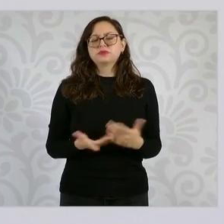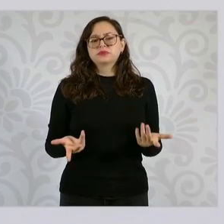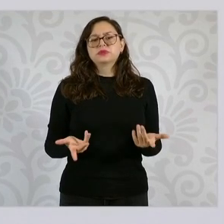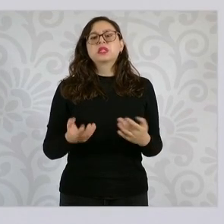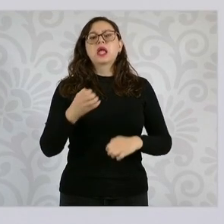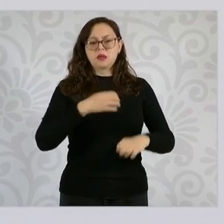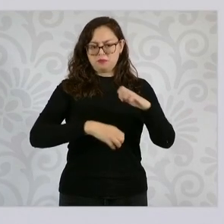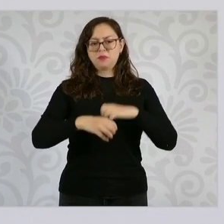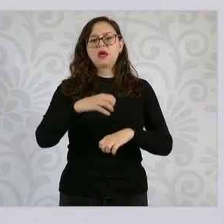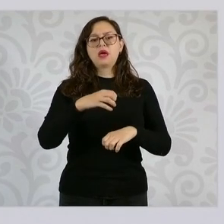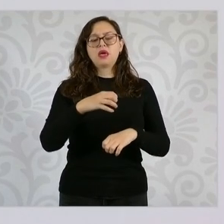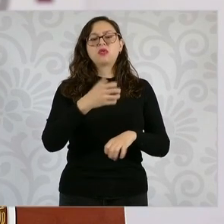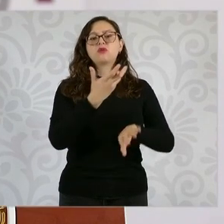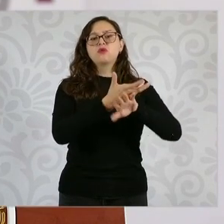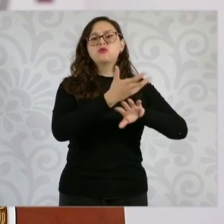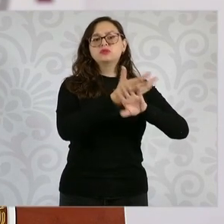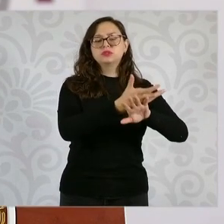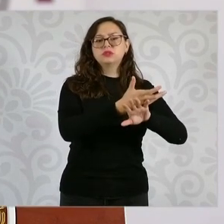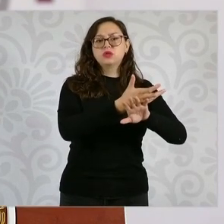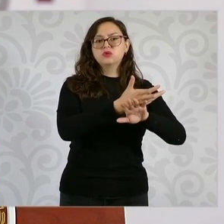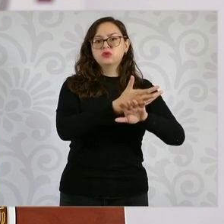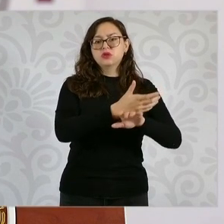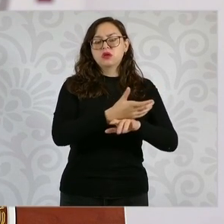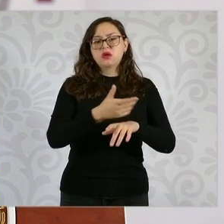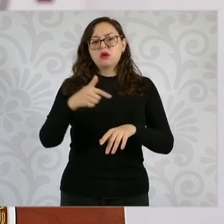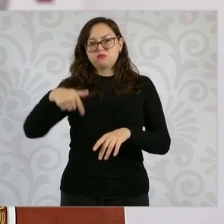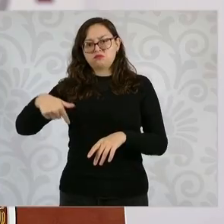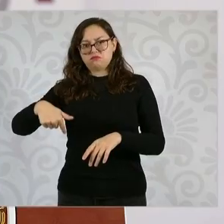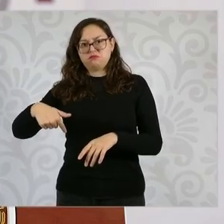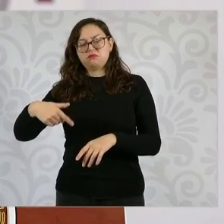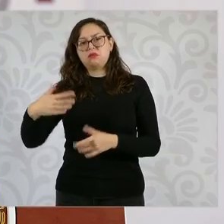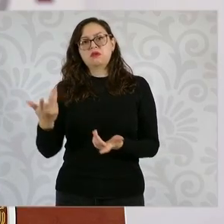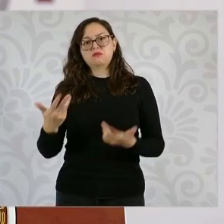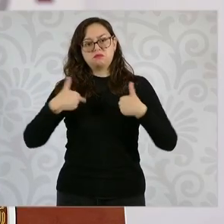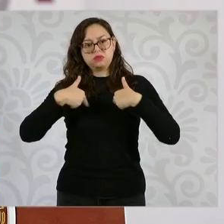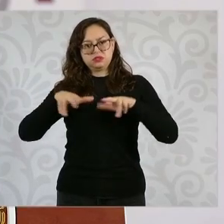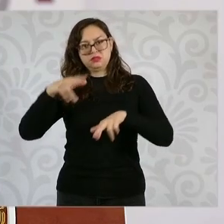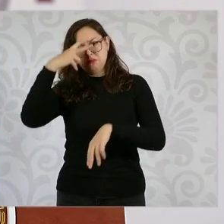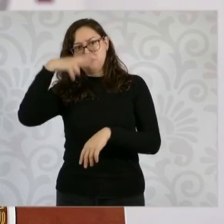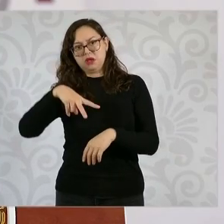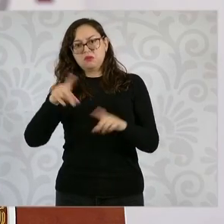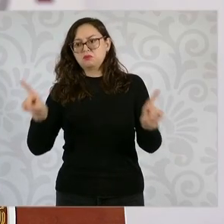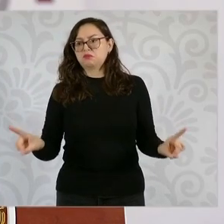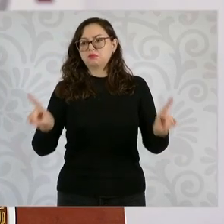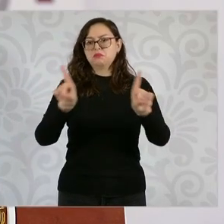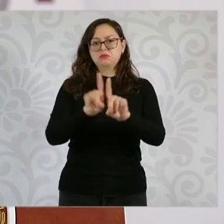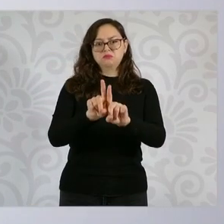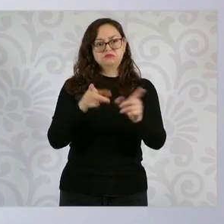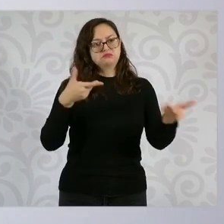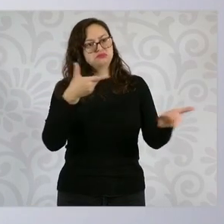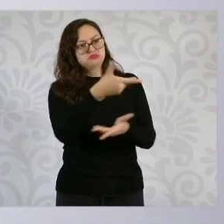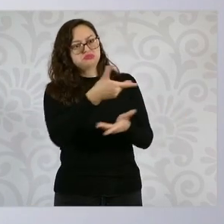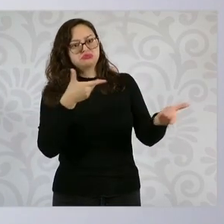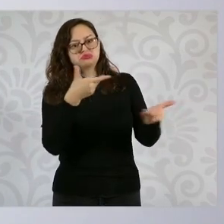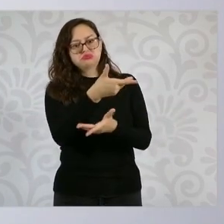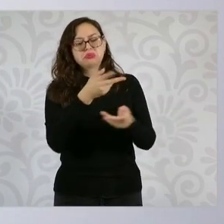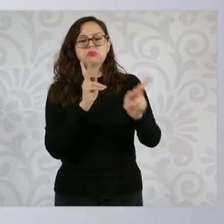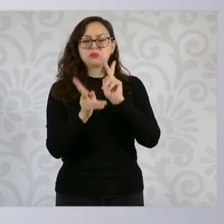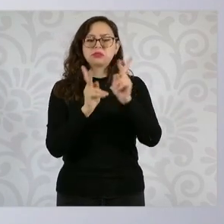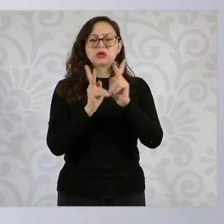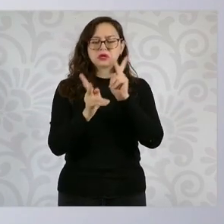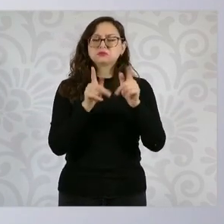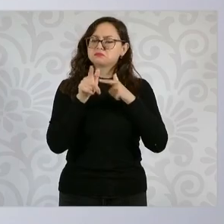Estados Unidos para pues tocar algunos temas de seguimiento que se estaban